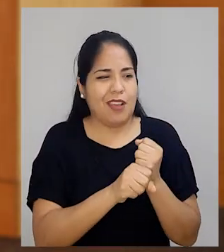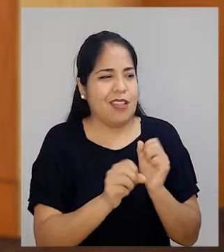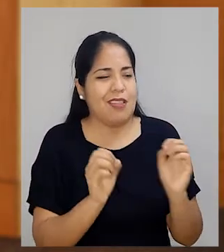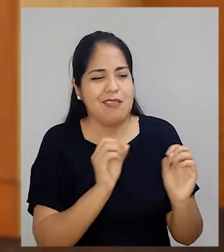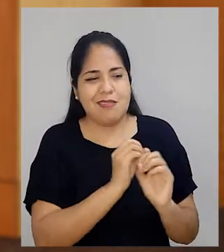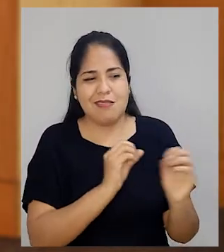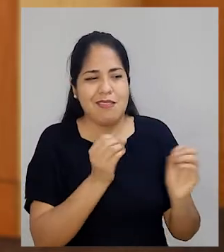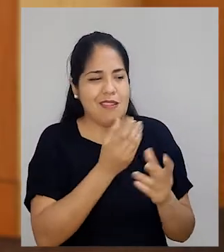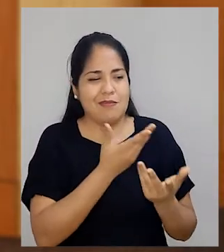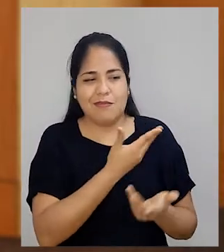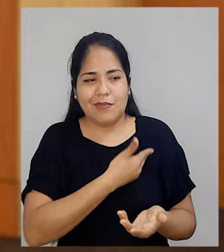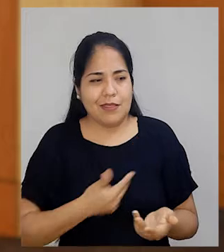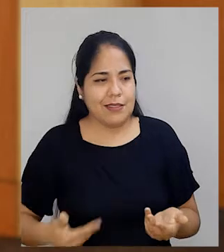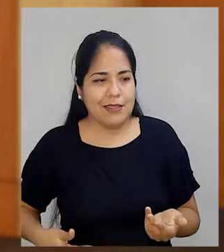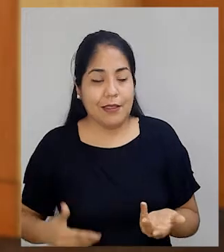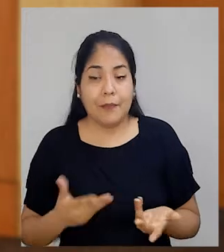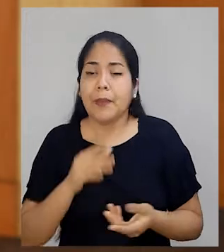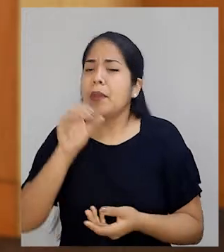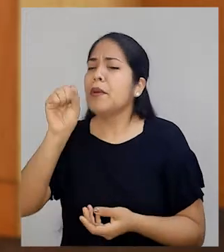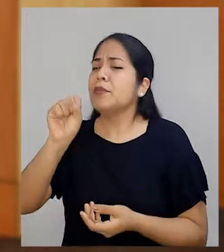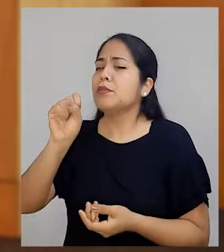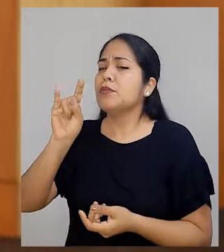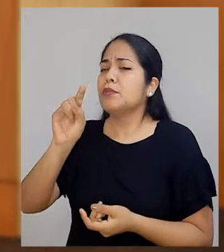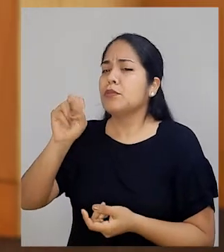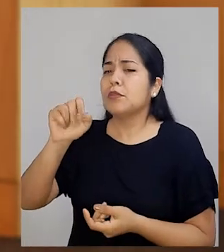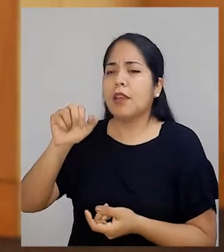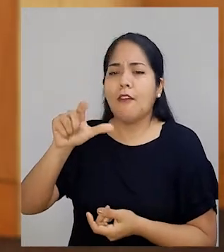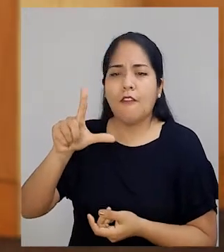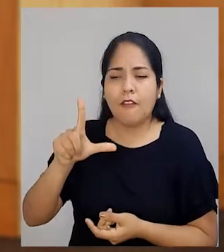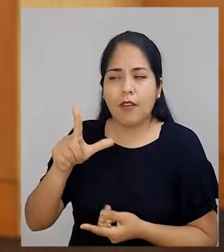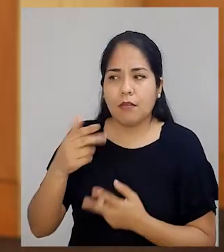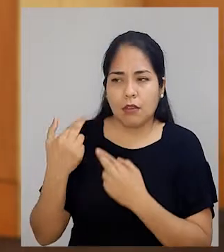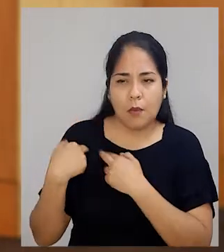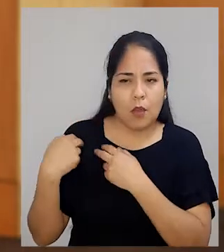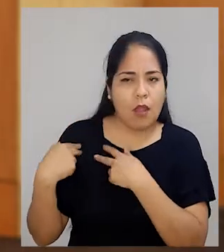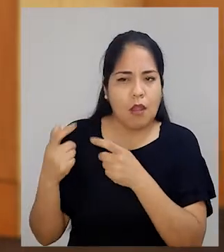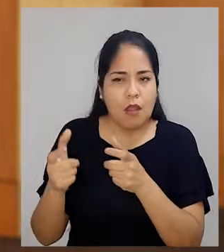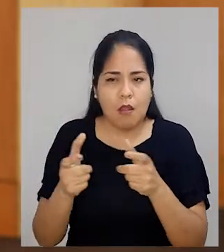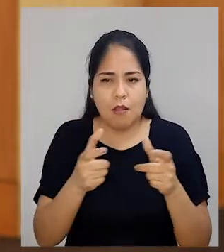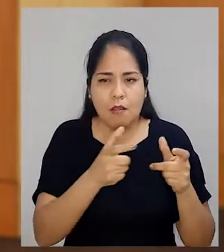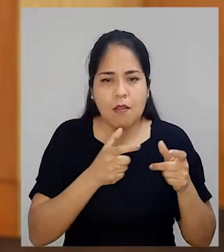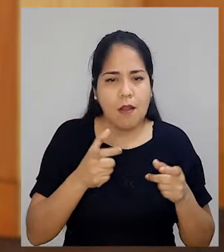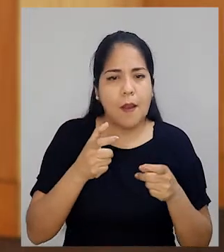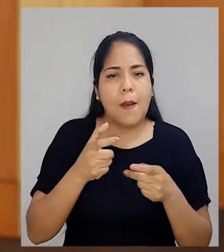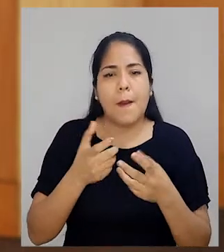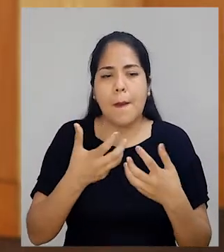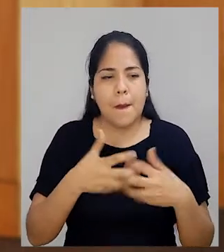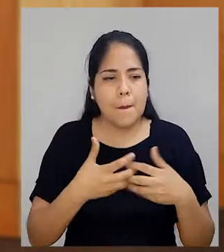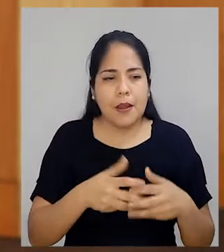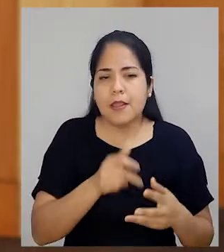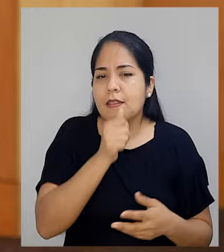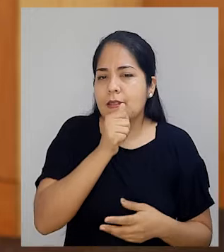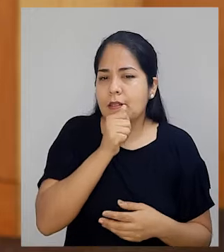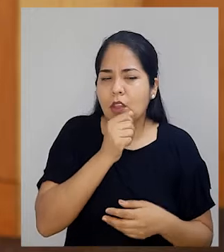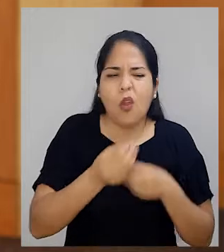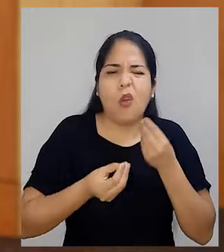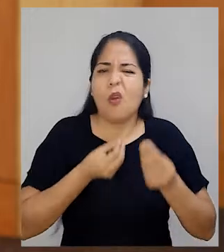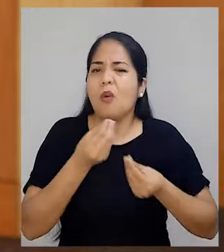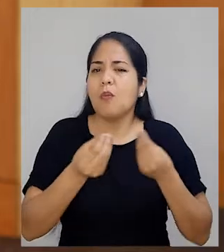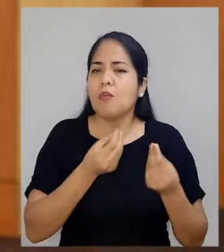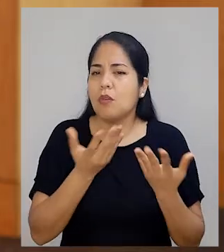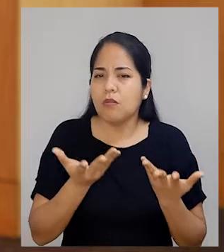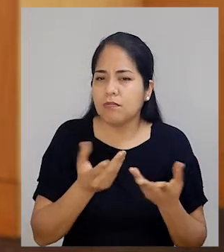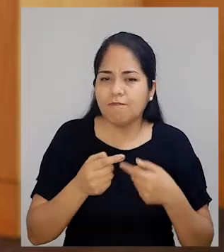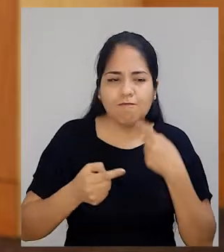la confianza en las entidades del Estado. En el caso de SUNAFIL, que va directamente a fiscalizar las empresas privadas, ¿cuál es